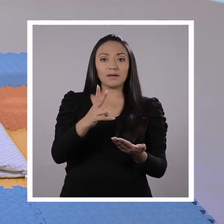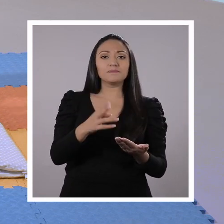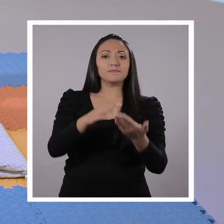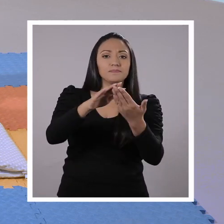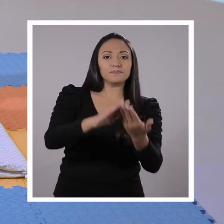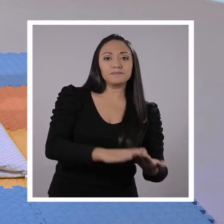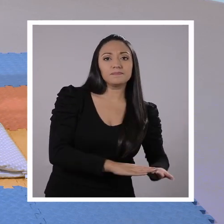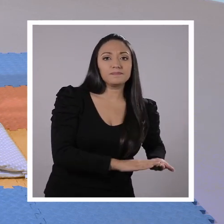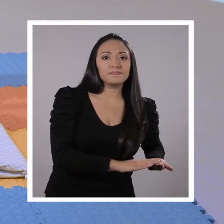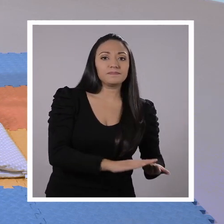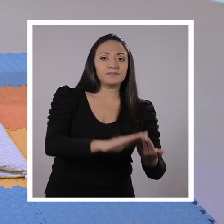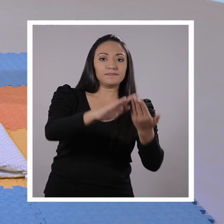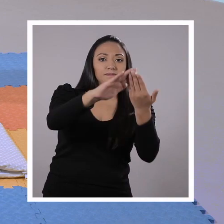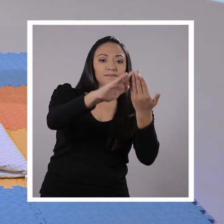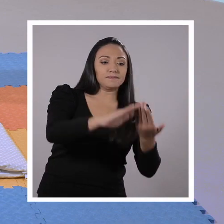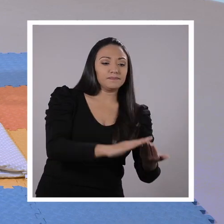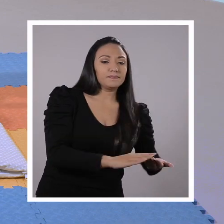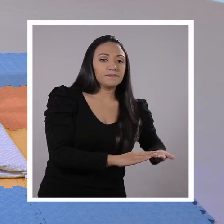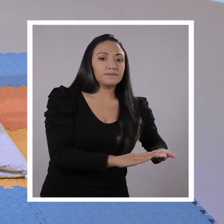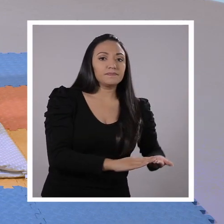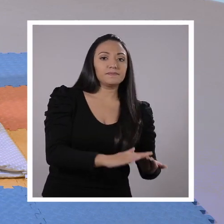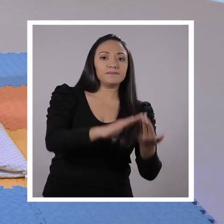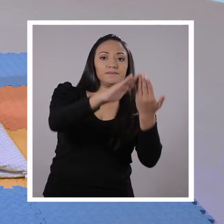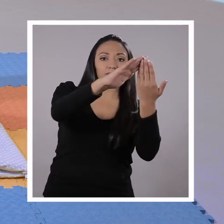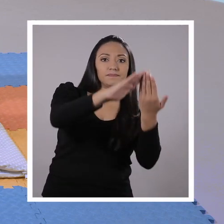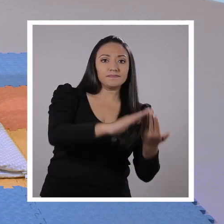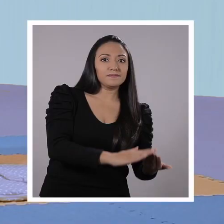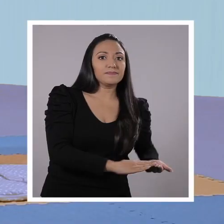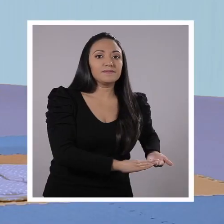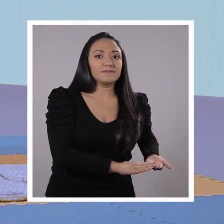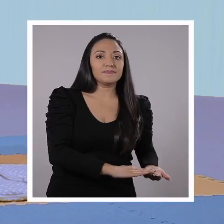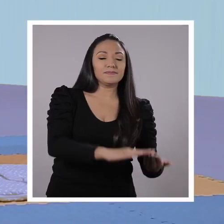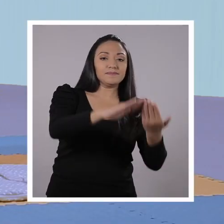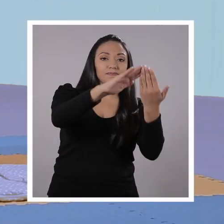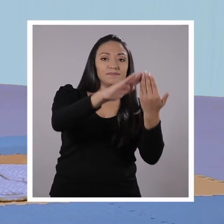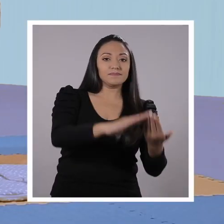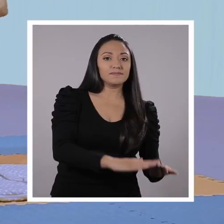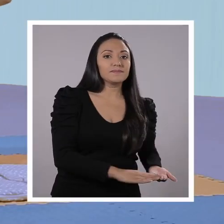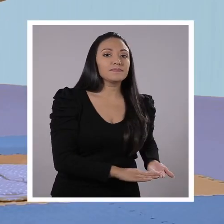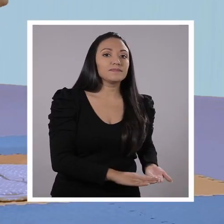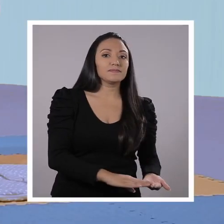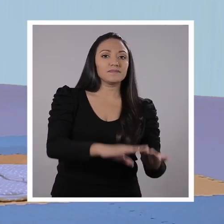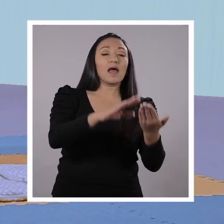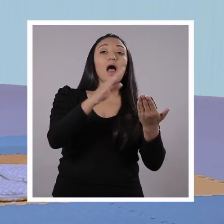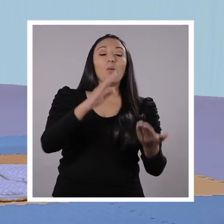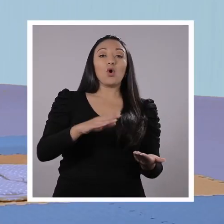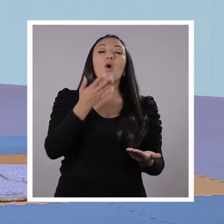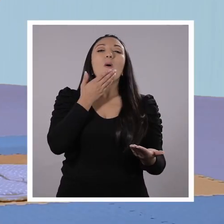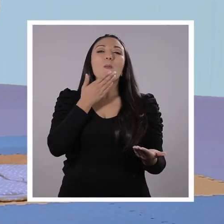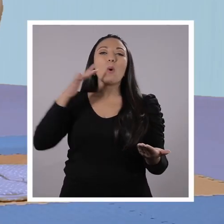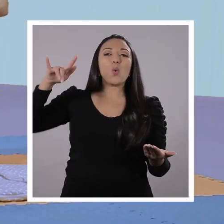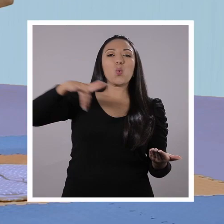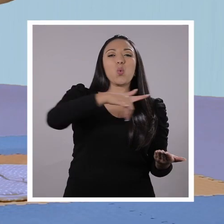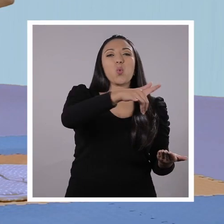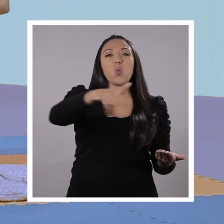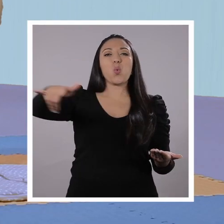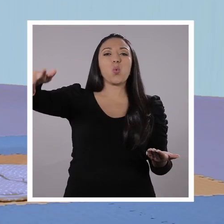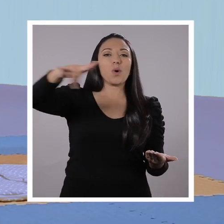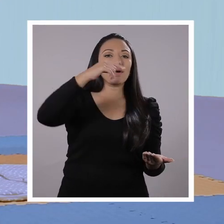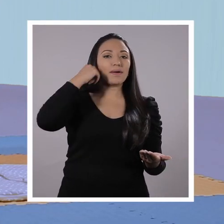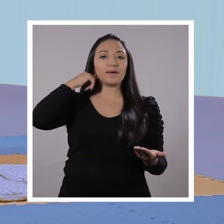¿cierto? Entonces aquí podemos hacer un juego divertido y vamos a ir hacia adelante y hacia atrás, podemos jugar al avioncito,